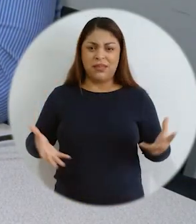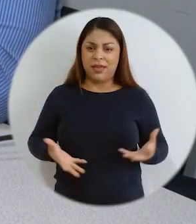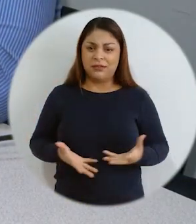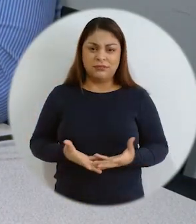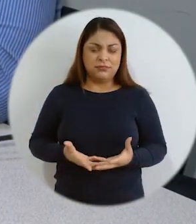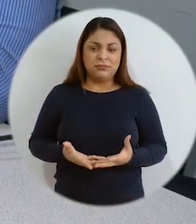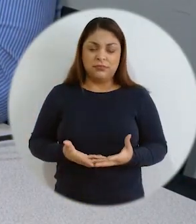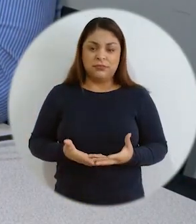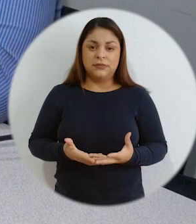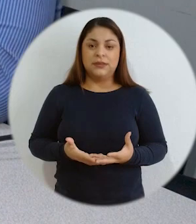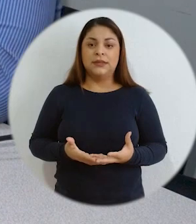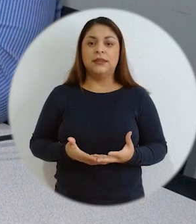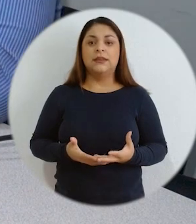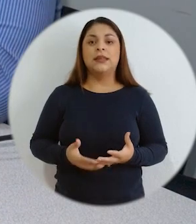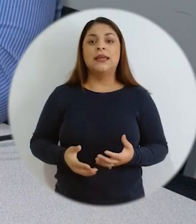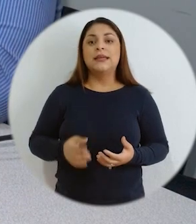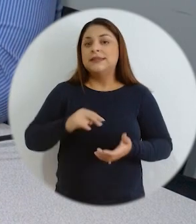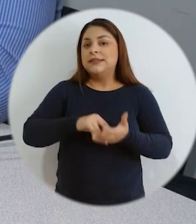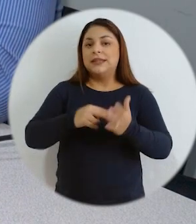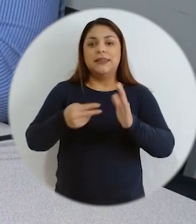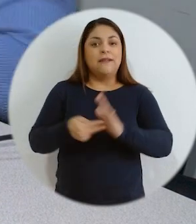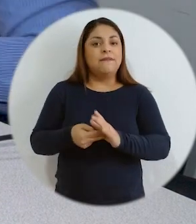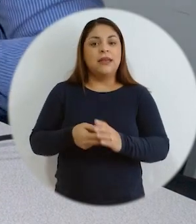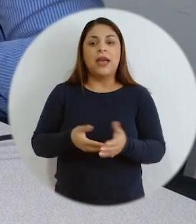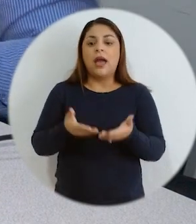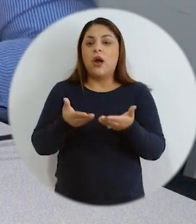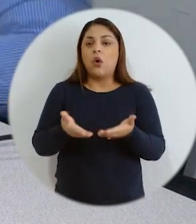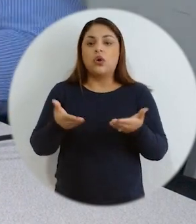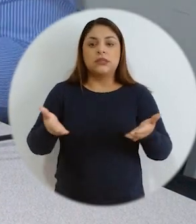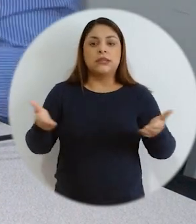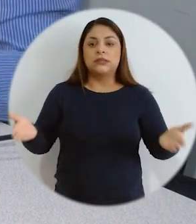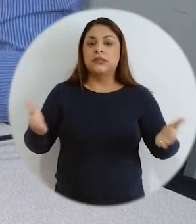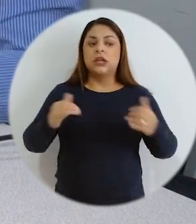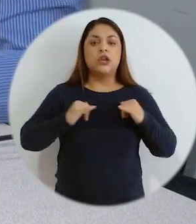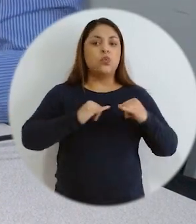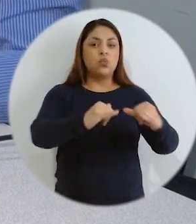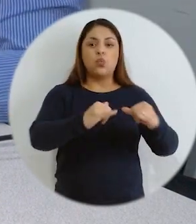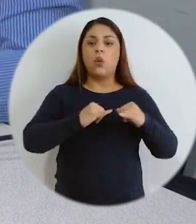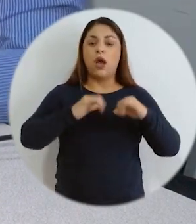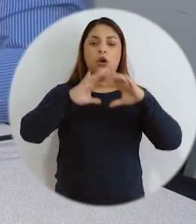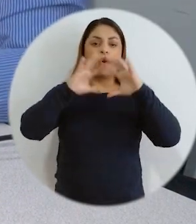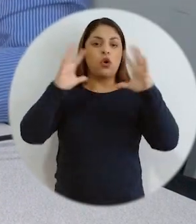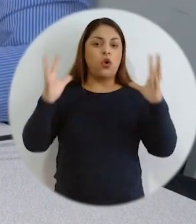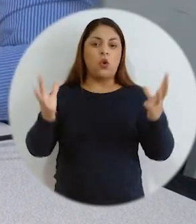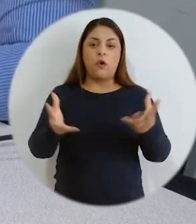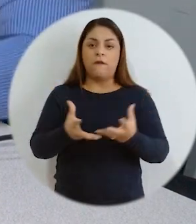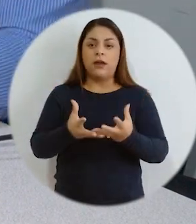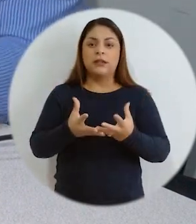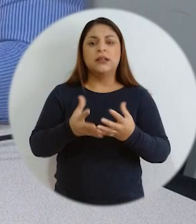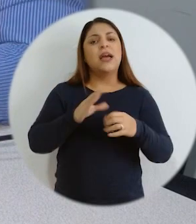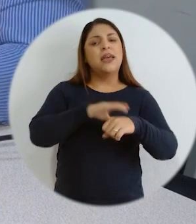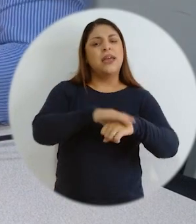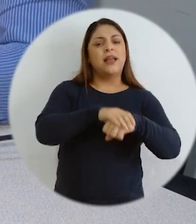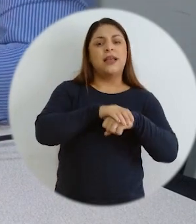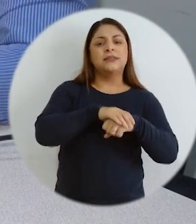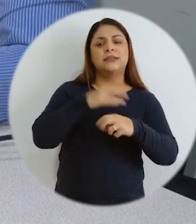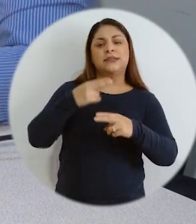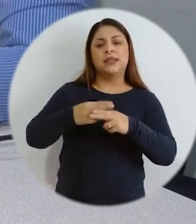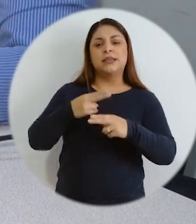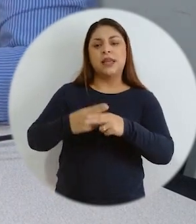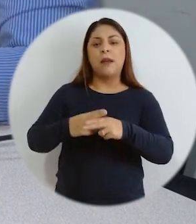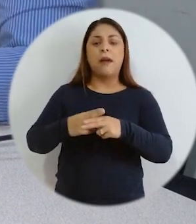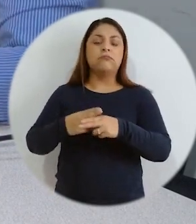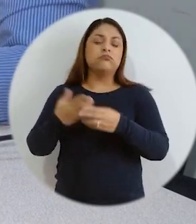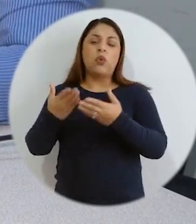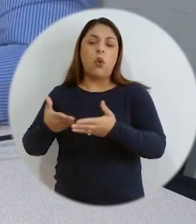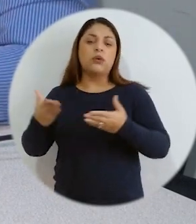es otro elemento, es algo que se llama en nuestra área los bienes comunes globales. Bienes comunes globales. Ajá, claro. En inglés sería